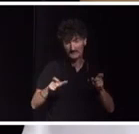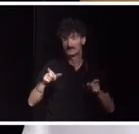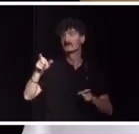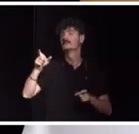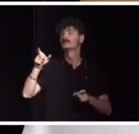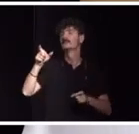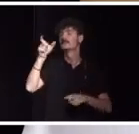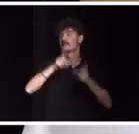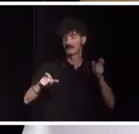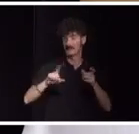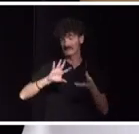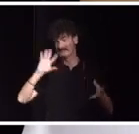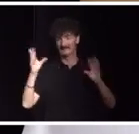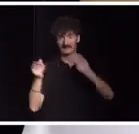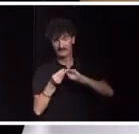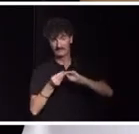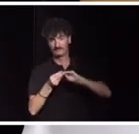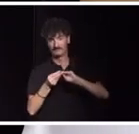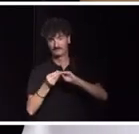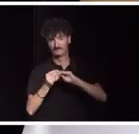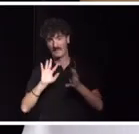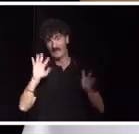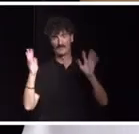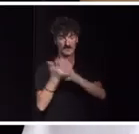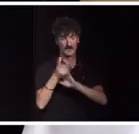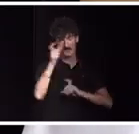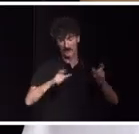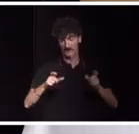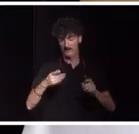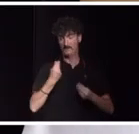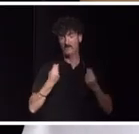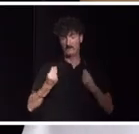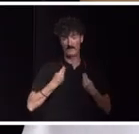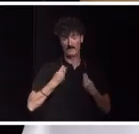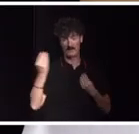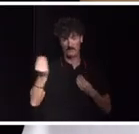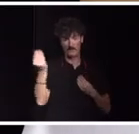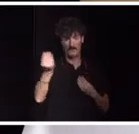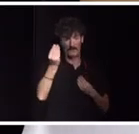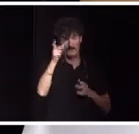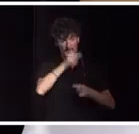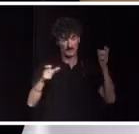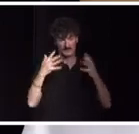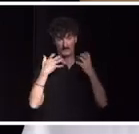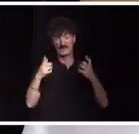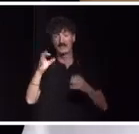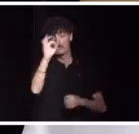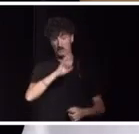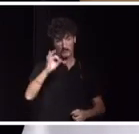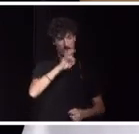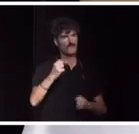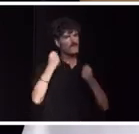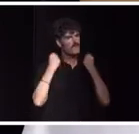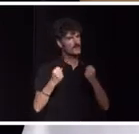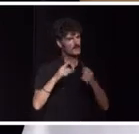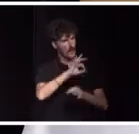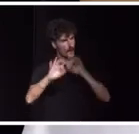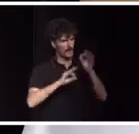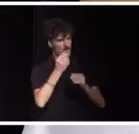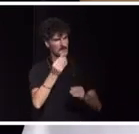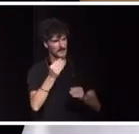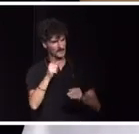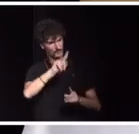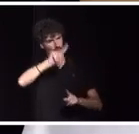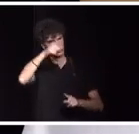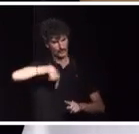de verdad las condiciones de vida de la mayoría. Solo con un Podem fuerte y organizado vamos a